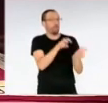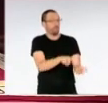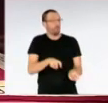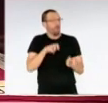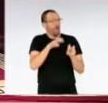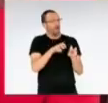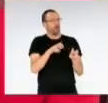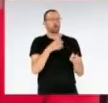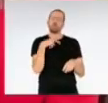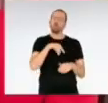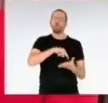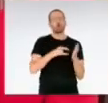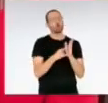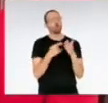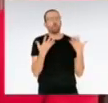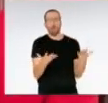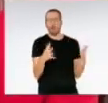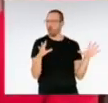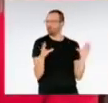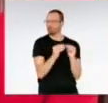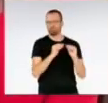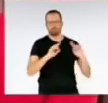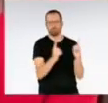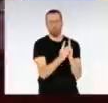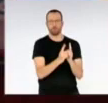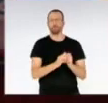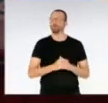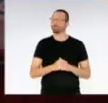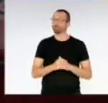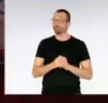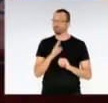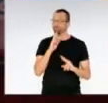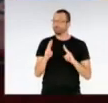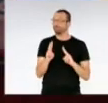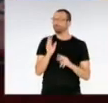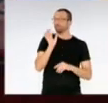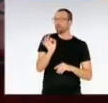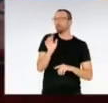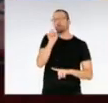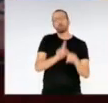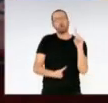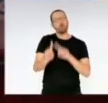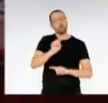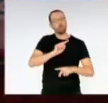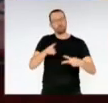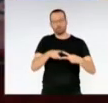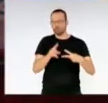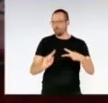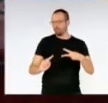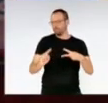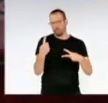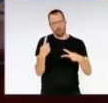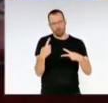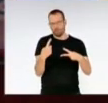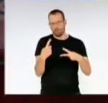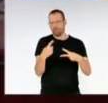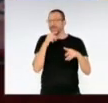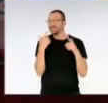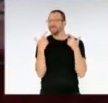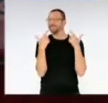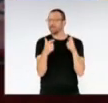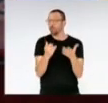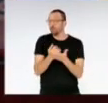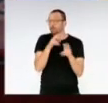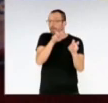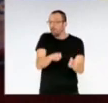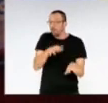explicar cuáles son sus proyectos a este respecto. Sí, la primera cuestión es solventar dos problemas que tenemos. El primer problema que tenemos en el sector primario es el problema de